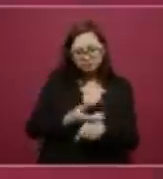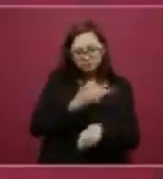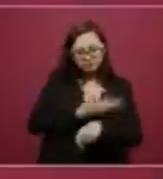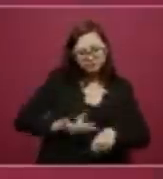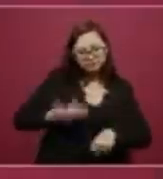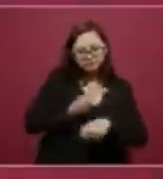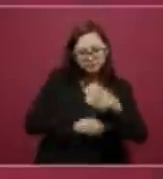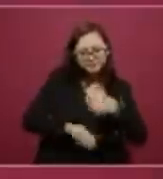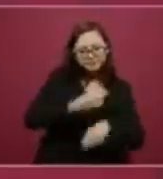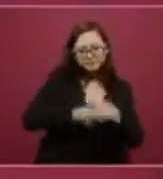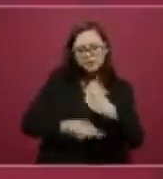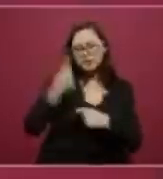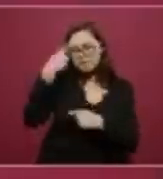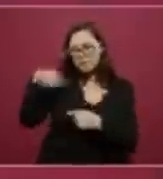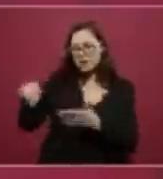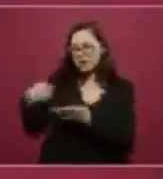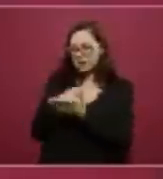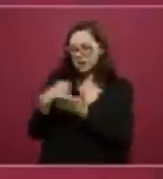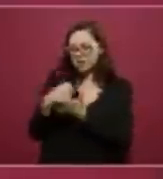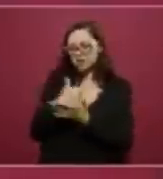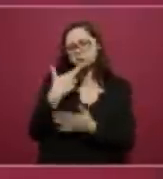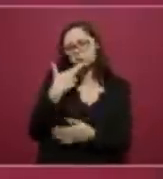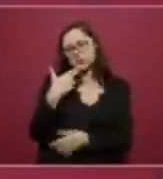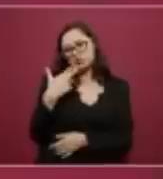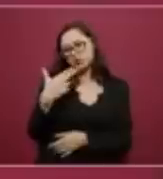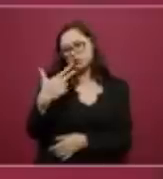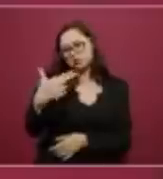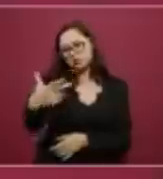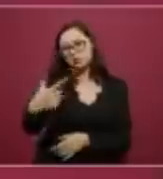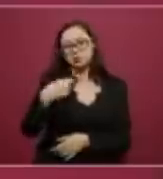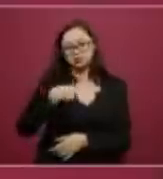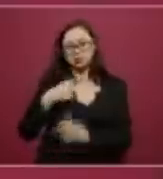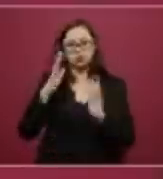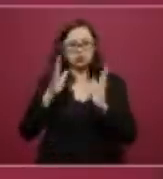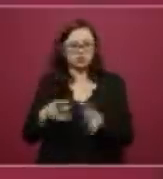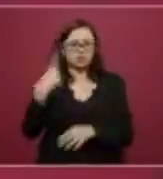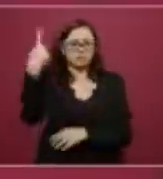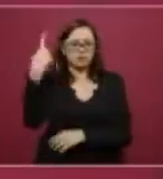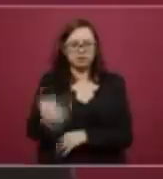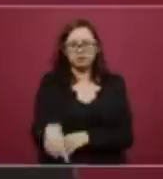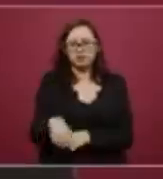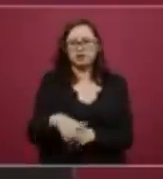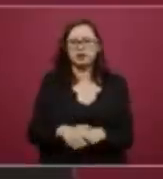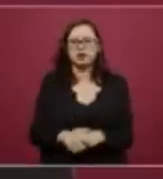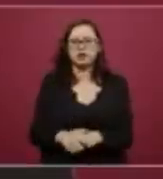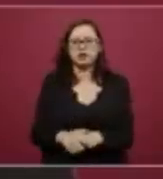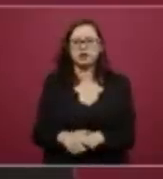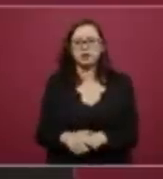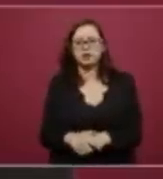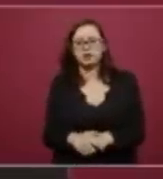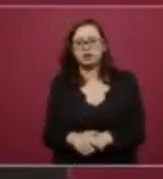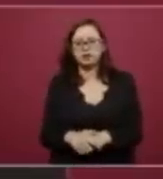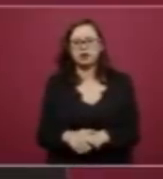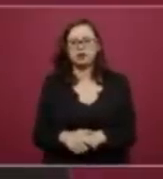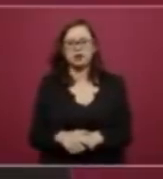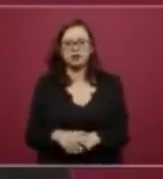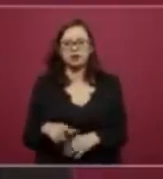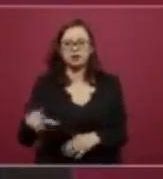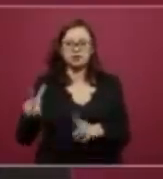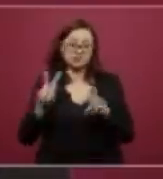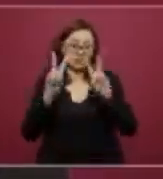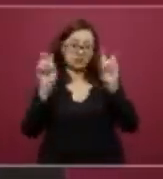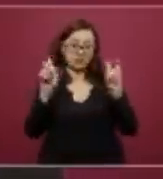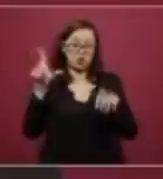Y he dado la instrucción en lo que corresponde al gobierno, porque es